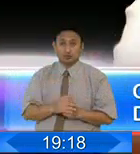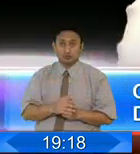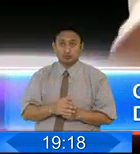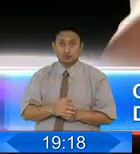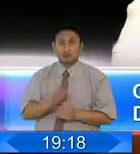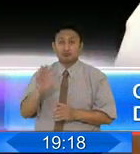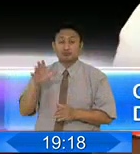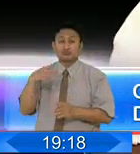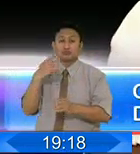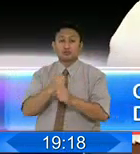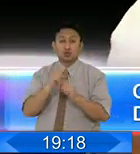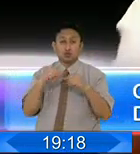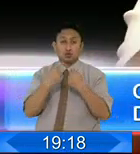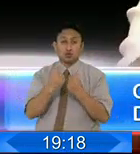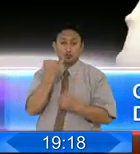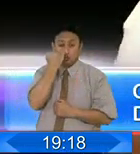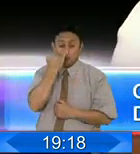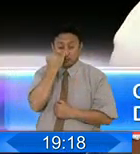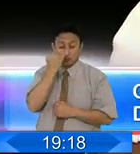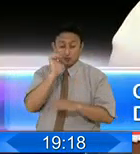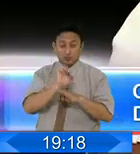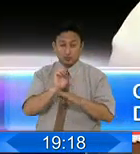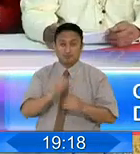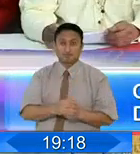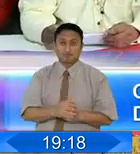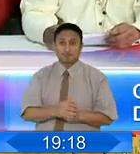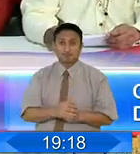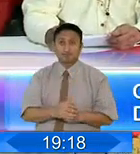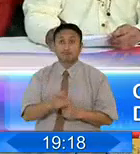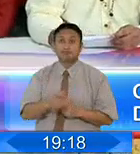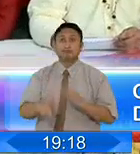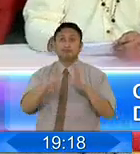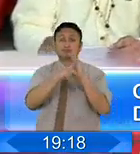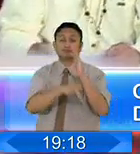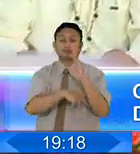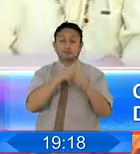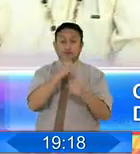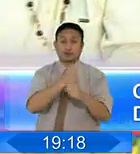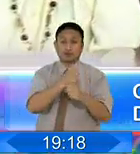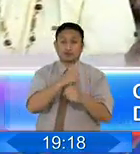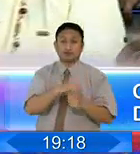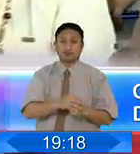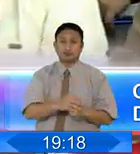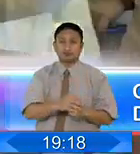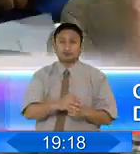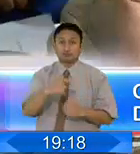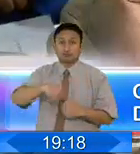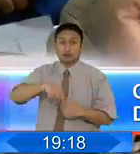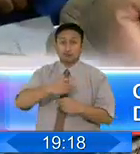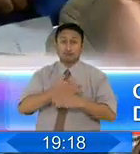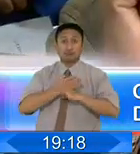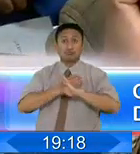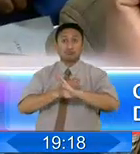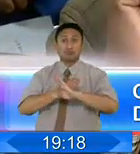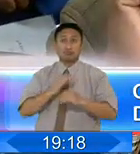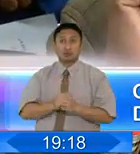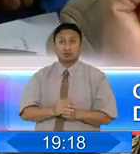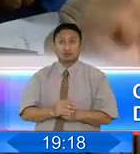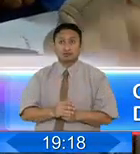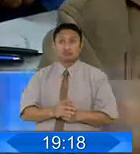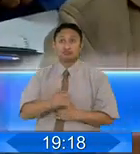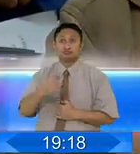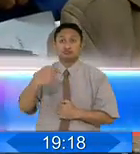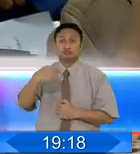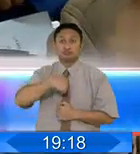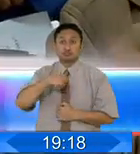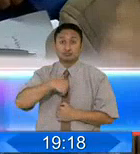de Nacionalidades Indígenas del Ecuador CONAIE y Parlamento Laboral a la defensiva. Nos declaramos en